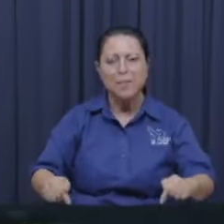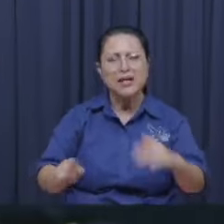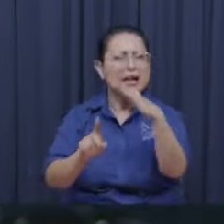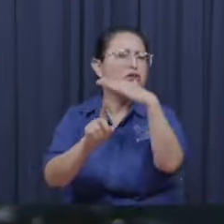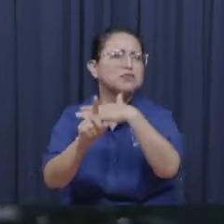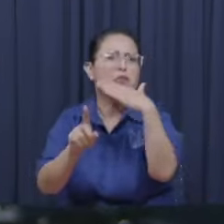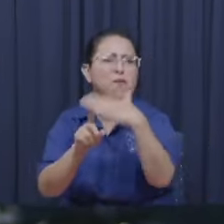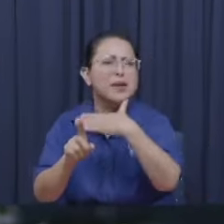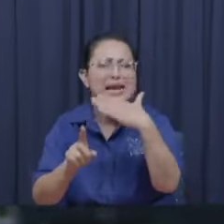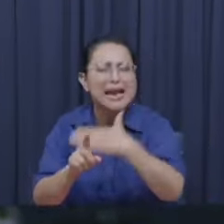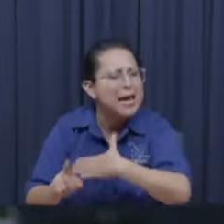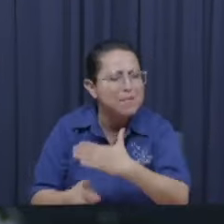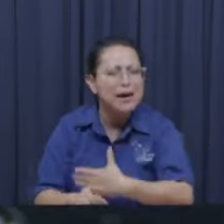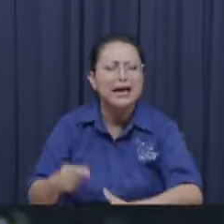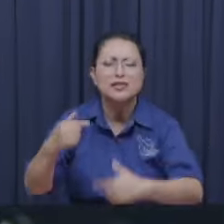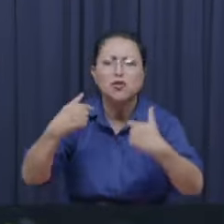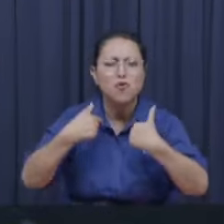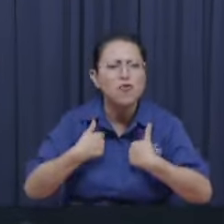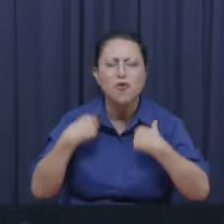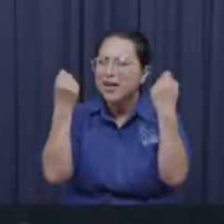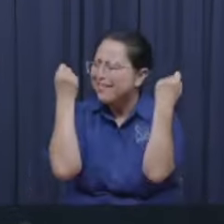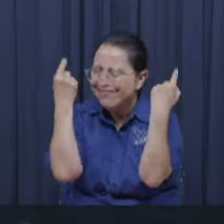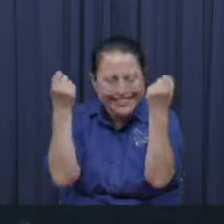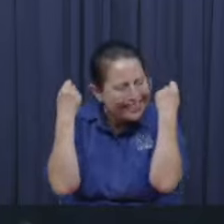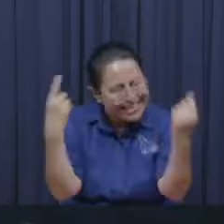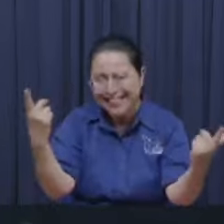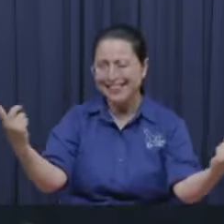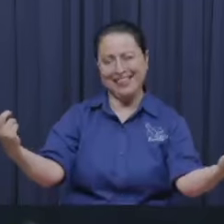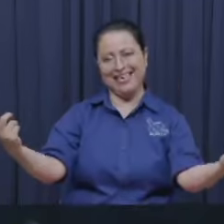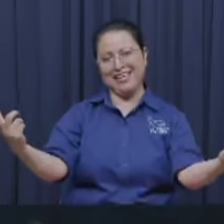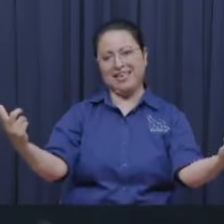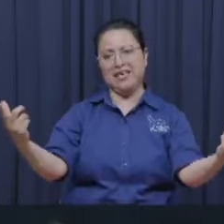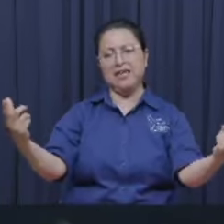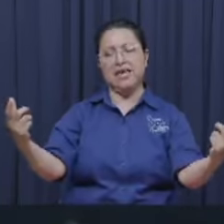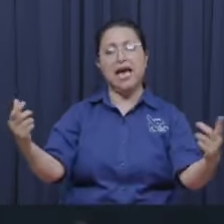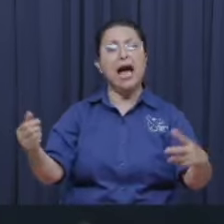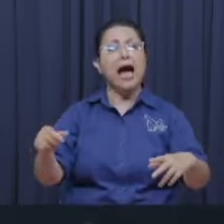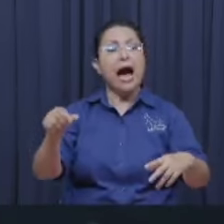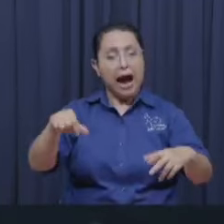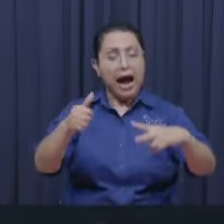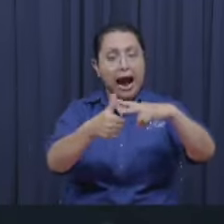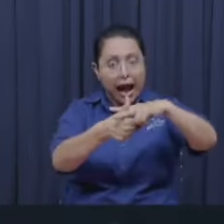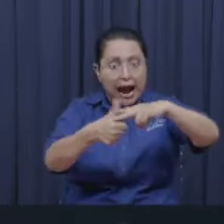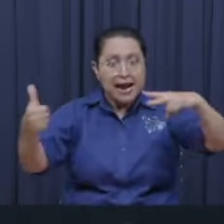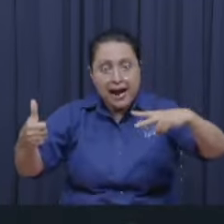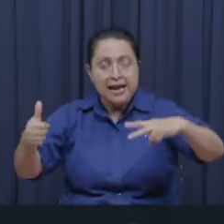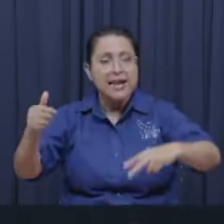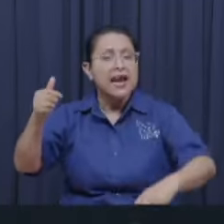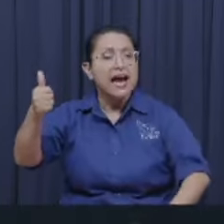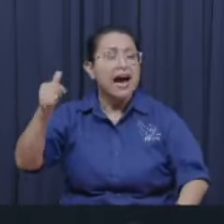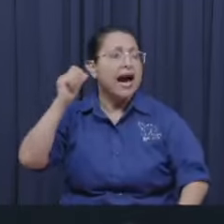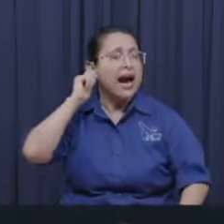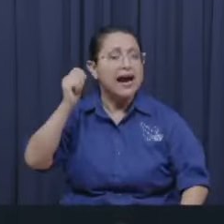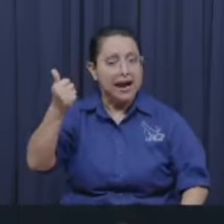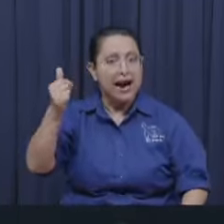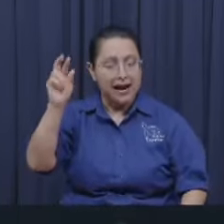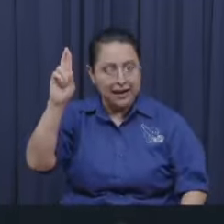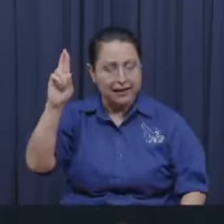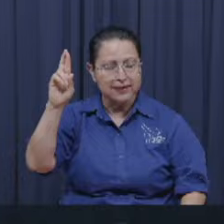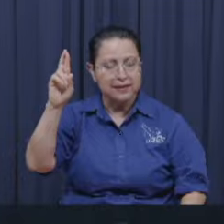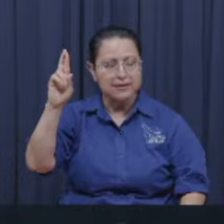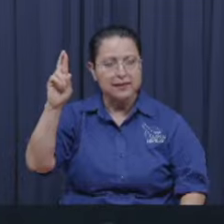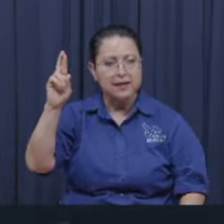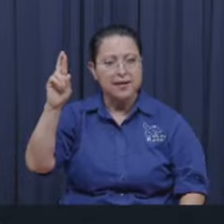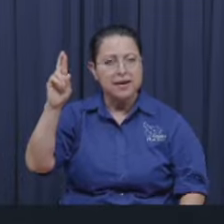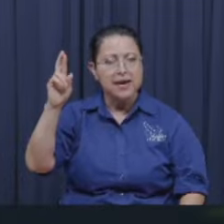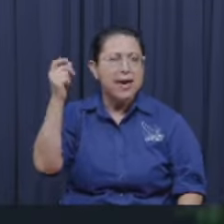problemas, es cuando uno se le abren los ojos. ¿En dónde se le abrieron los ojos a Agar? ¿Acaso no fue cuando se le acabó el agua, pues? Y